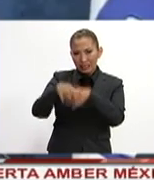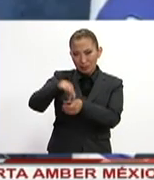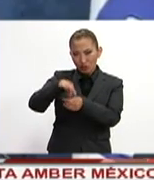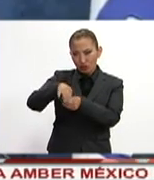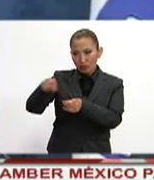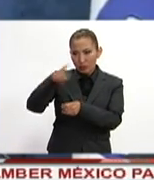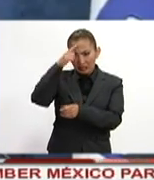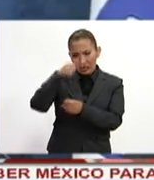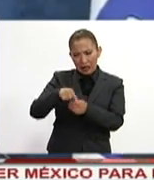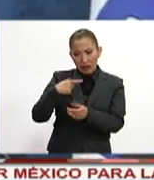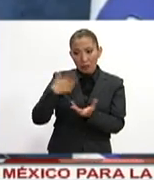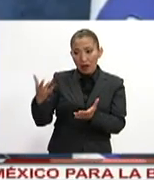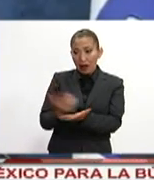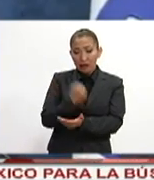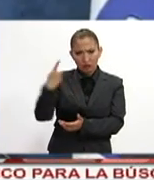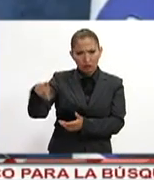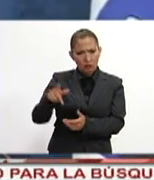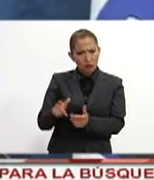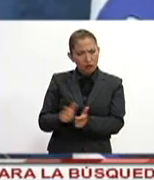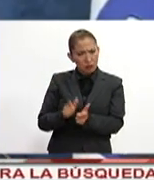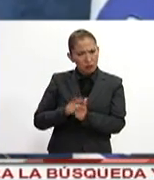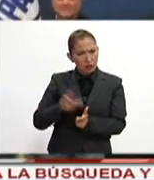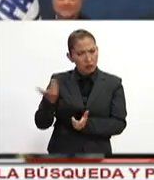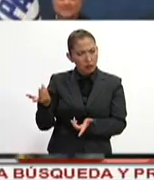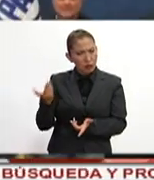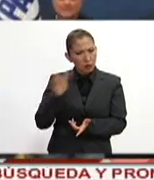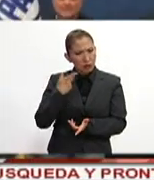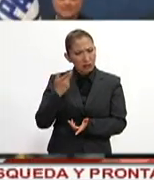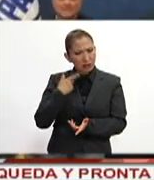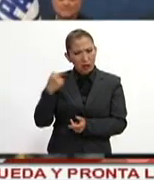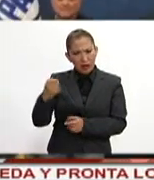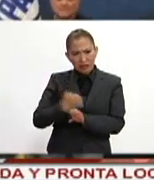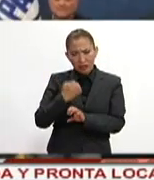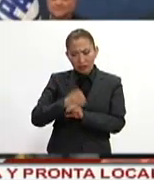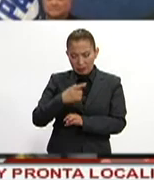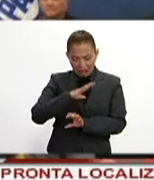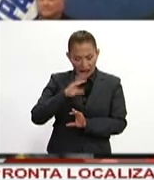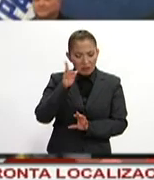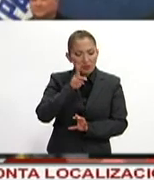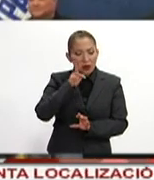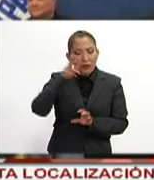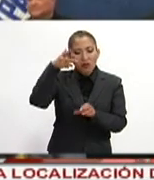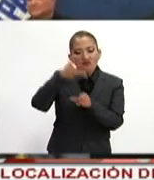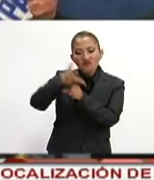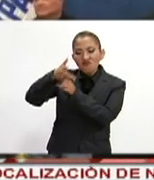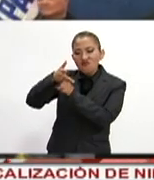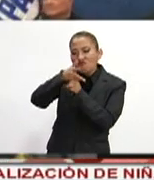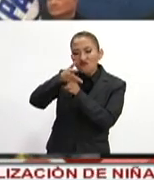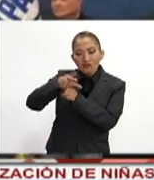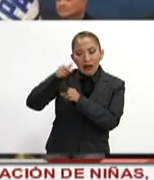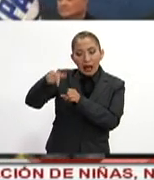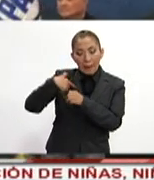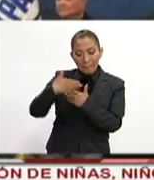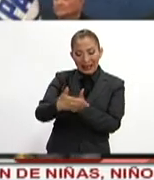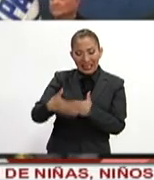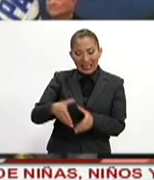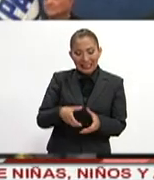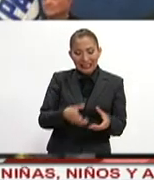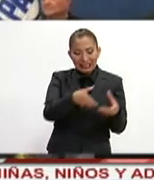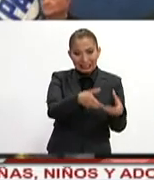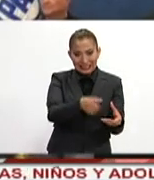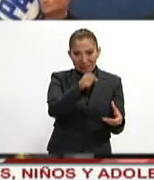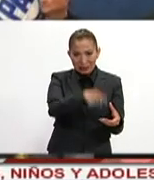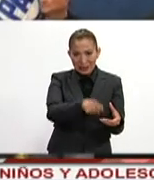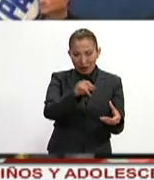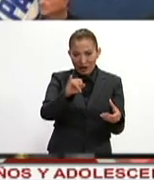ellos consideran una victoria de su partido en la entidad. Aseguró tener evidencia videográfica de que los paquetes que